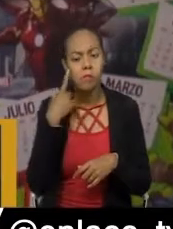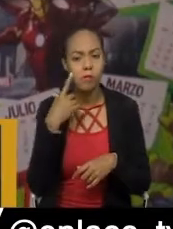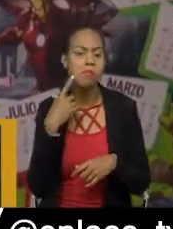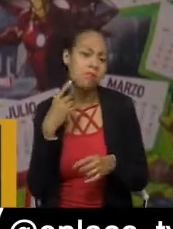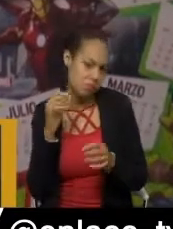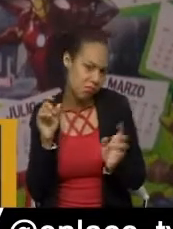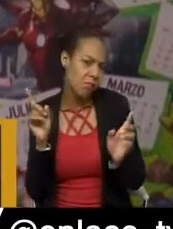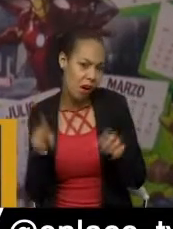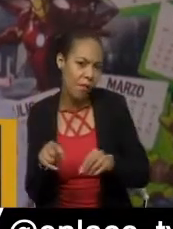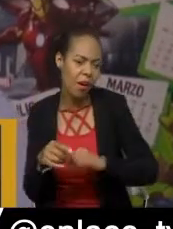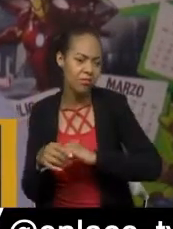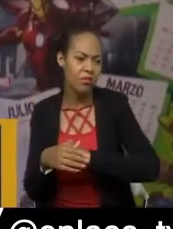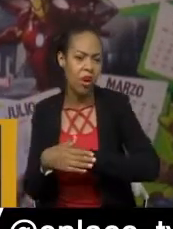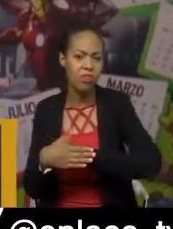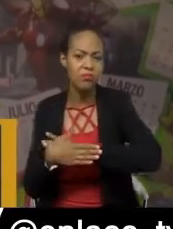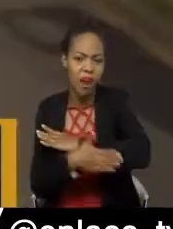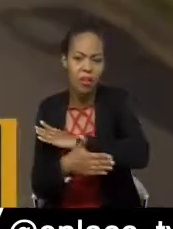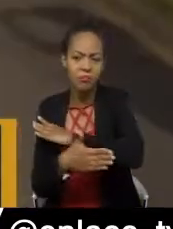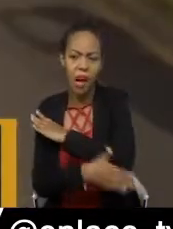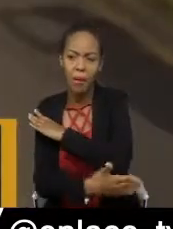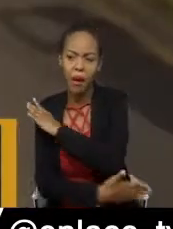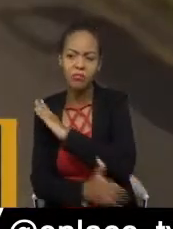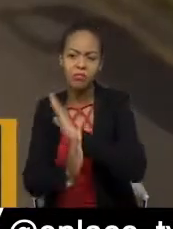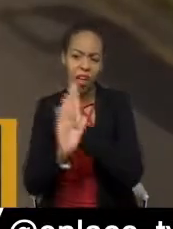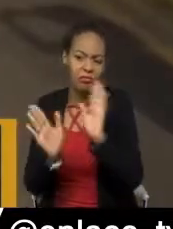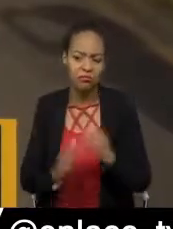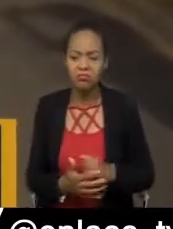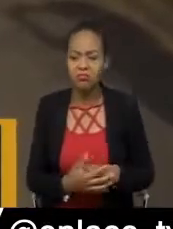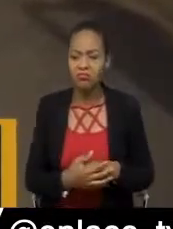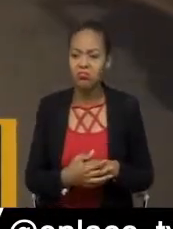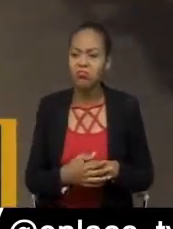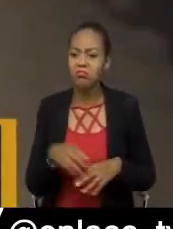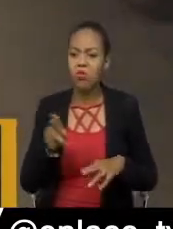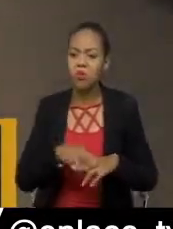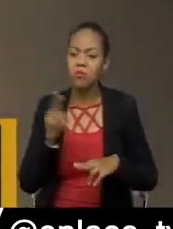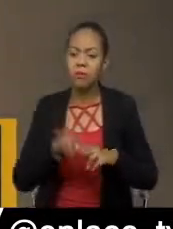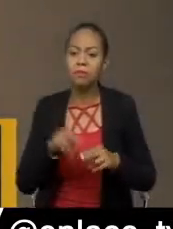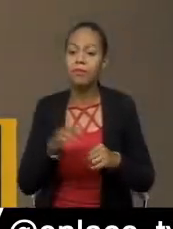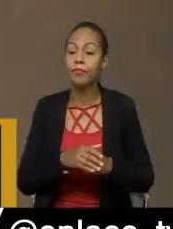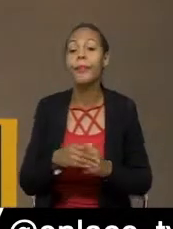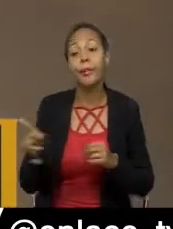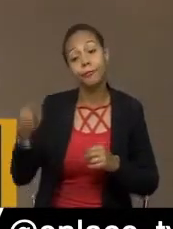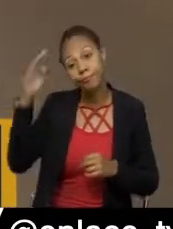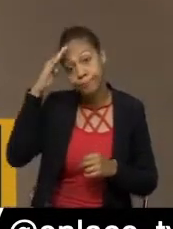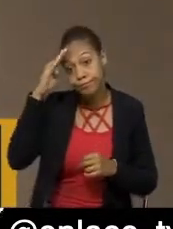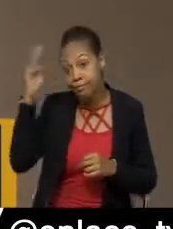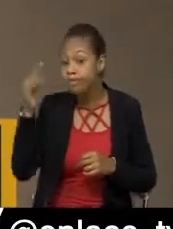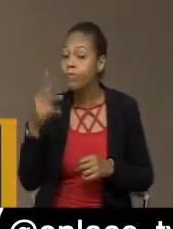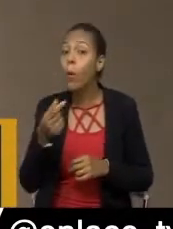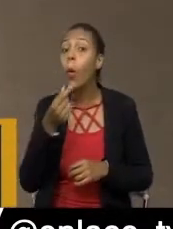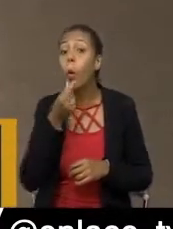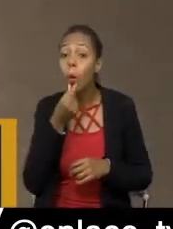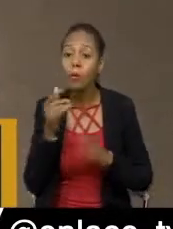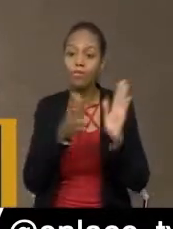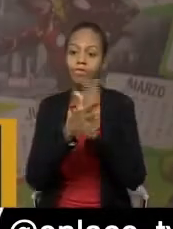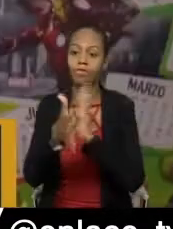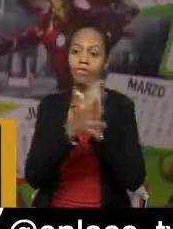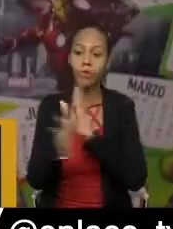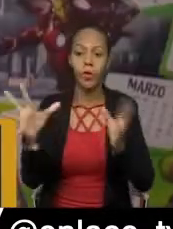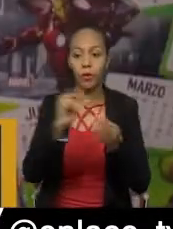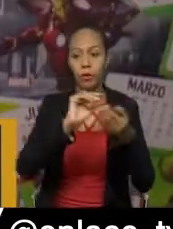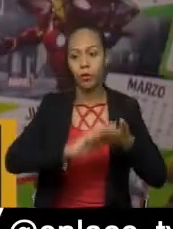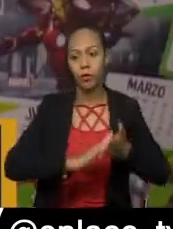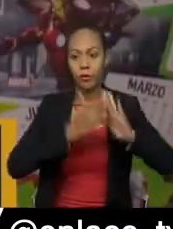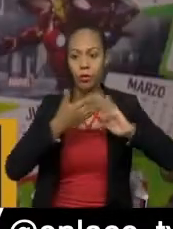ya no de consideración. Estas son algunas de las recomendaciones que entrega la autoridad de tránsito a la comunidad en general en hechos como el sucedido.